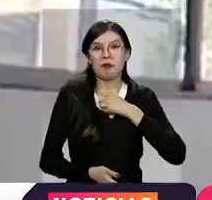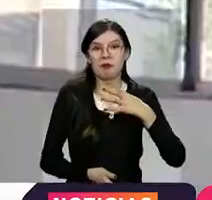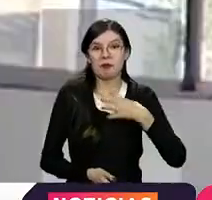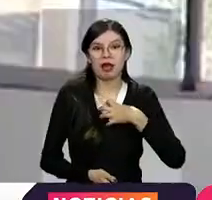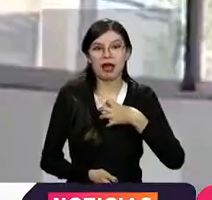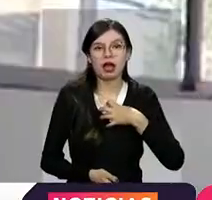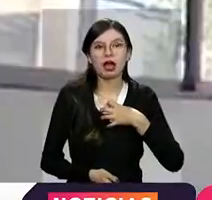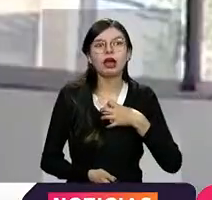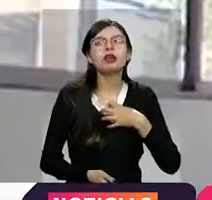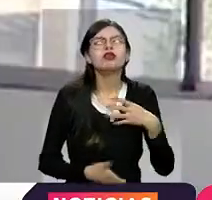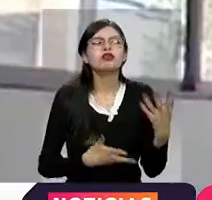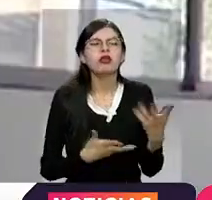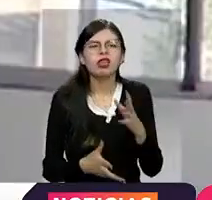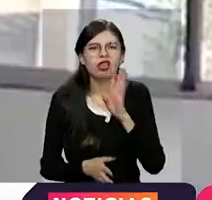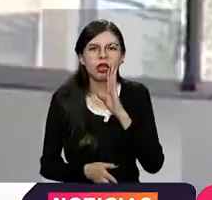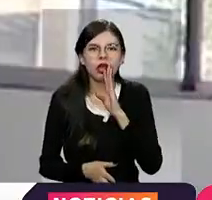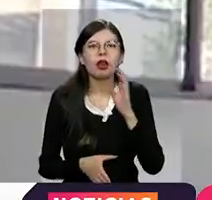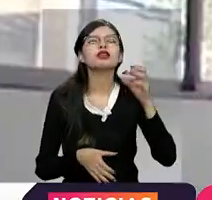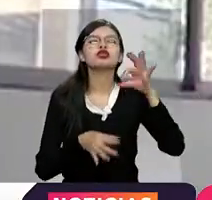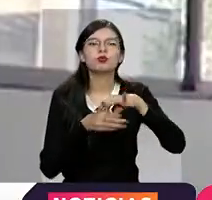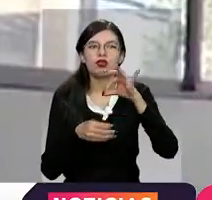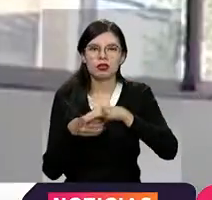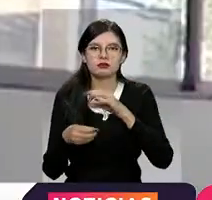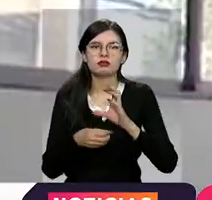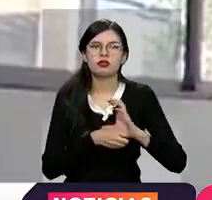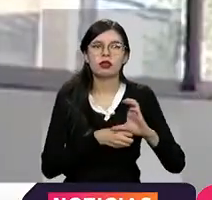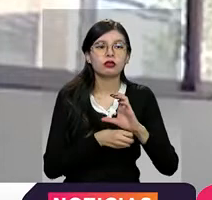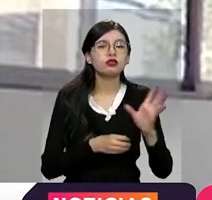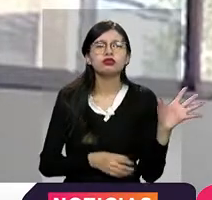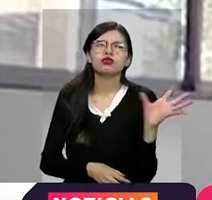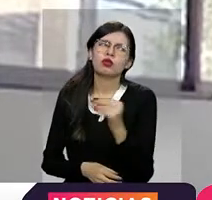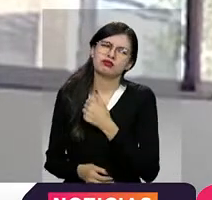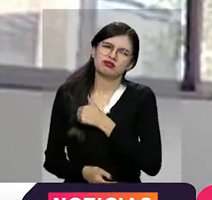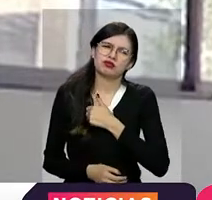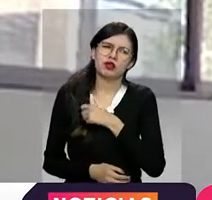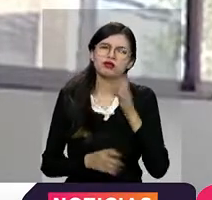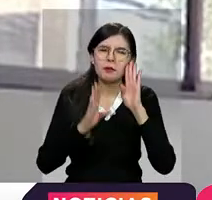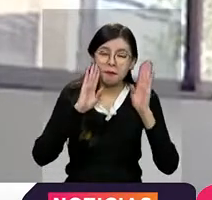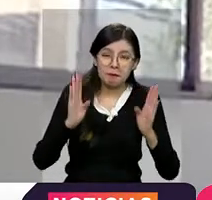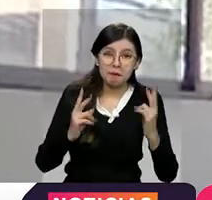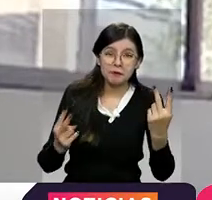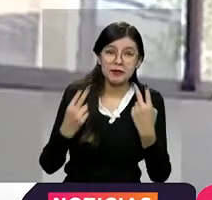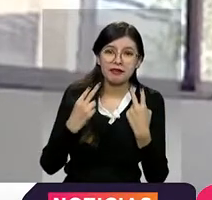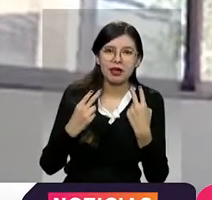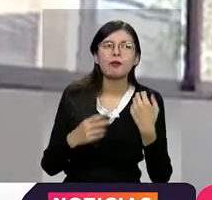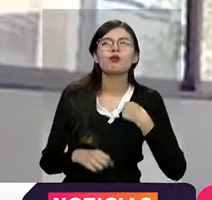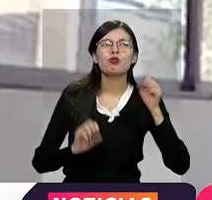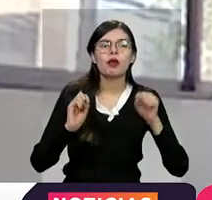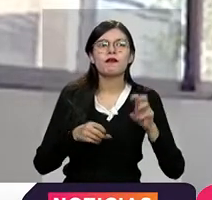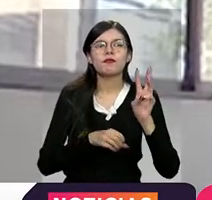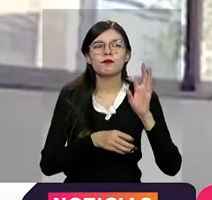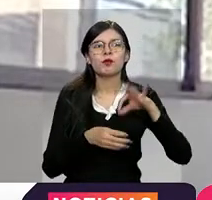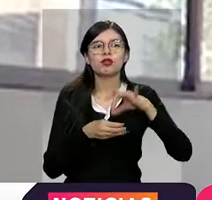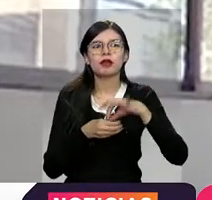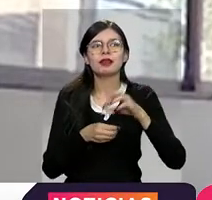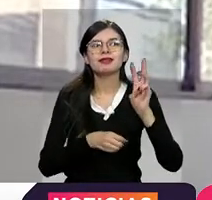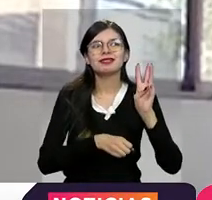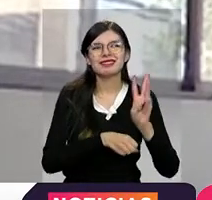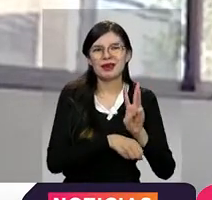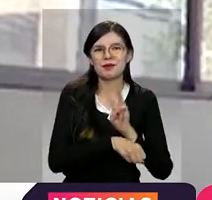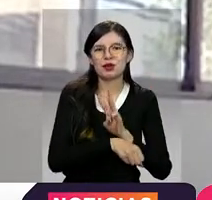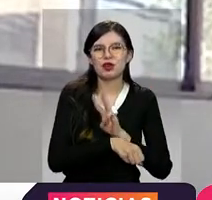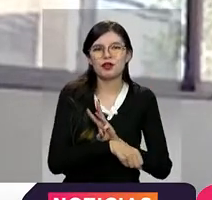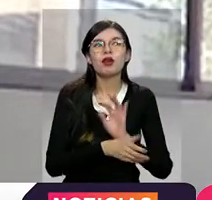votación. Invitamos a que todos los que nos están oyendo y viendo nos unamos a votar en la página web oficial de